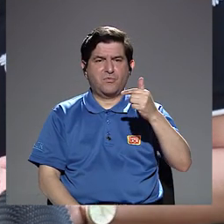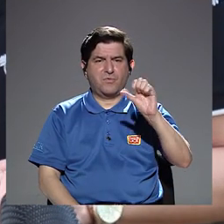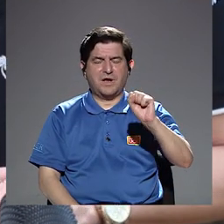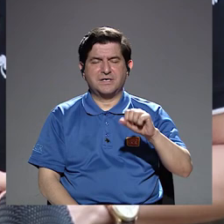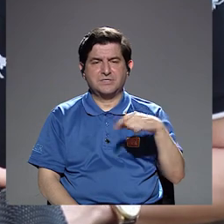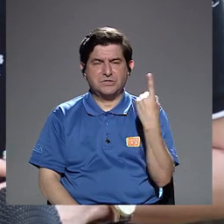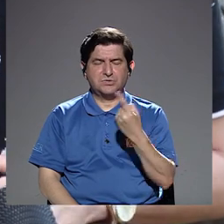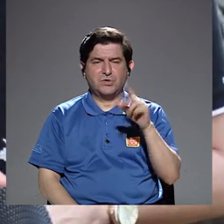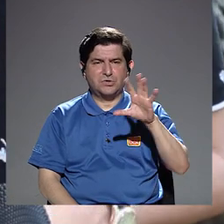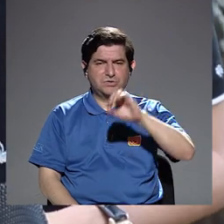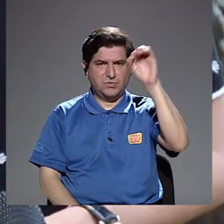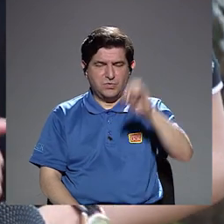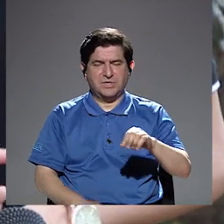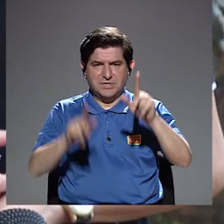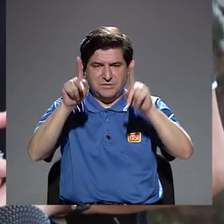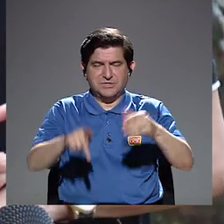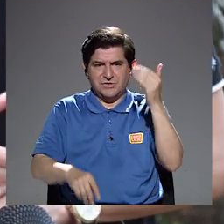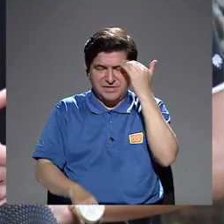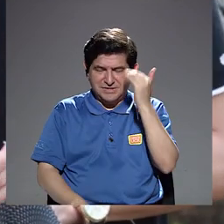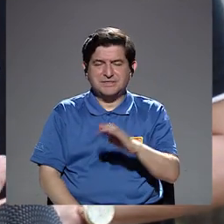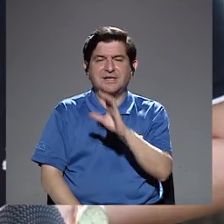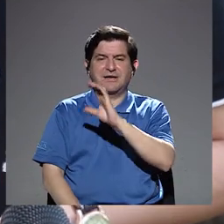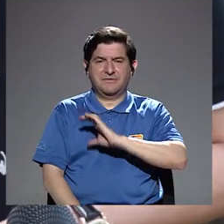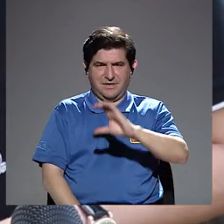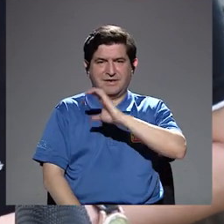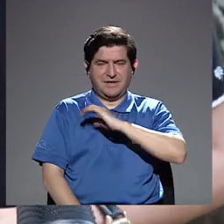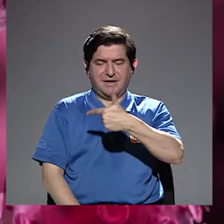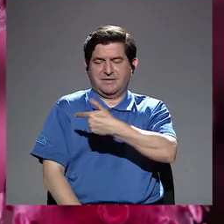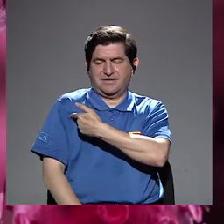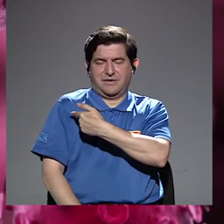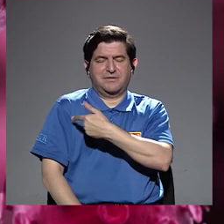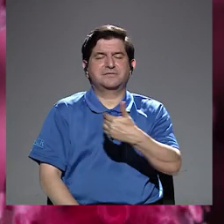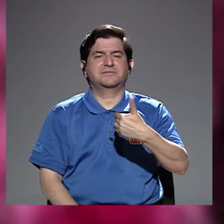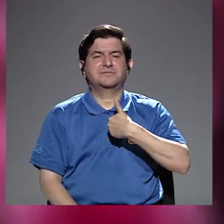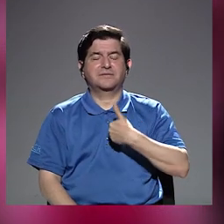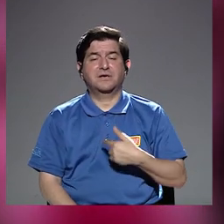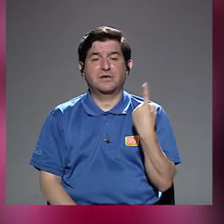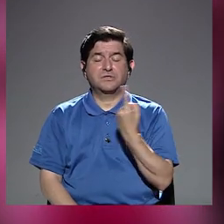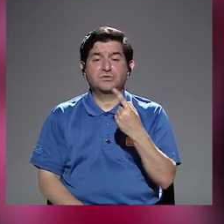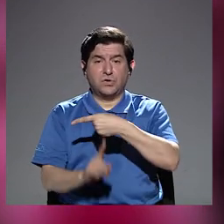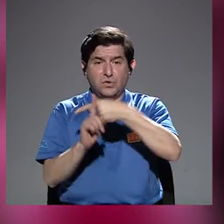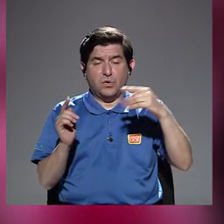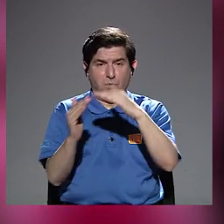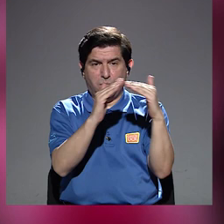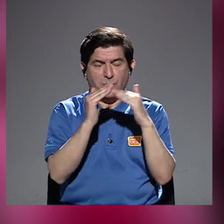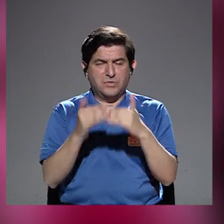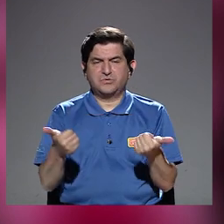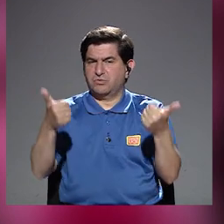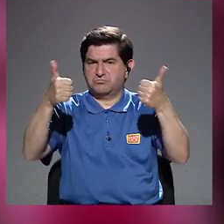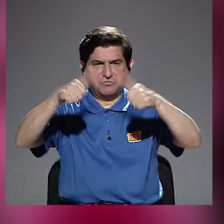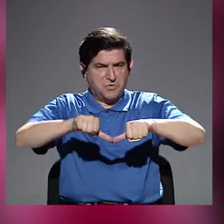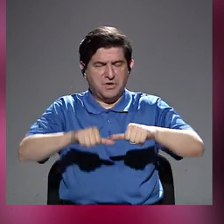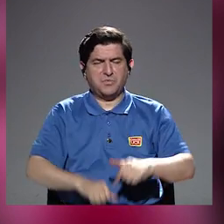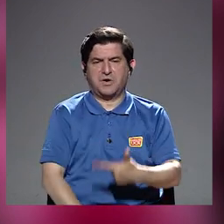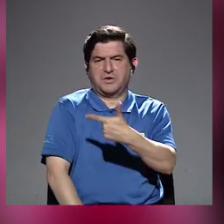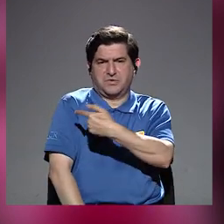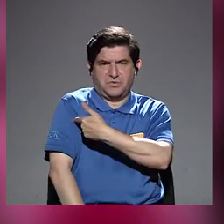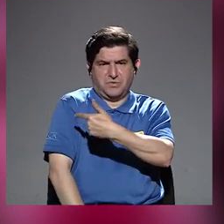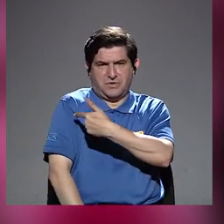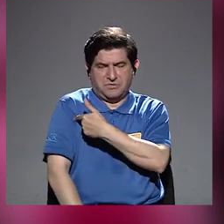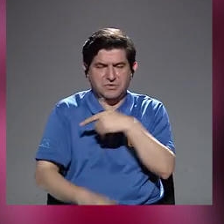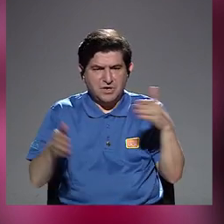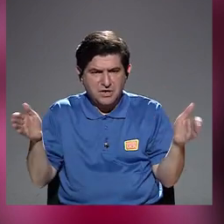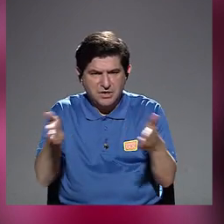solo el 50% de la población sabe que la vacuna tiene esta característica. Además, solo la mitad de la población está en desacuerdo con que la